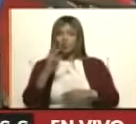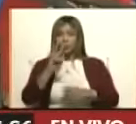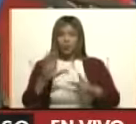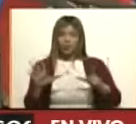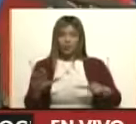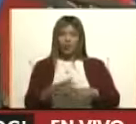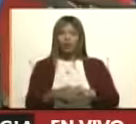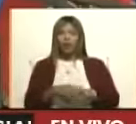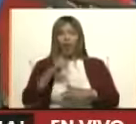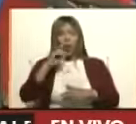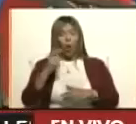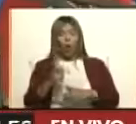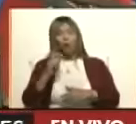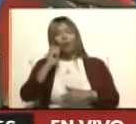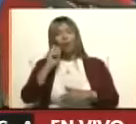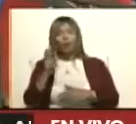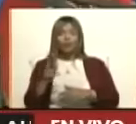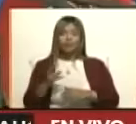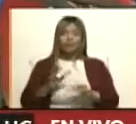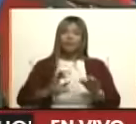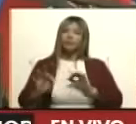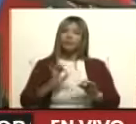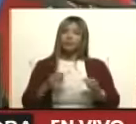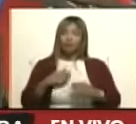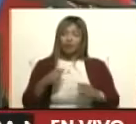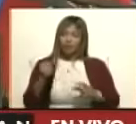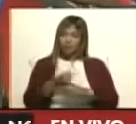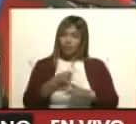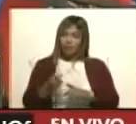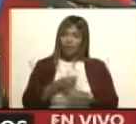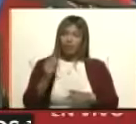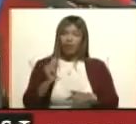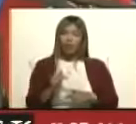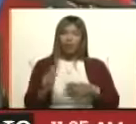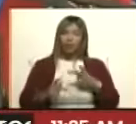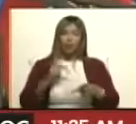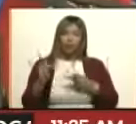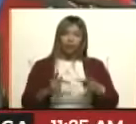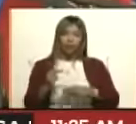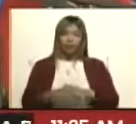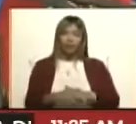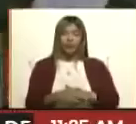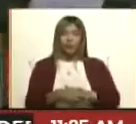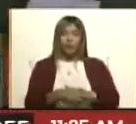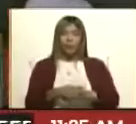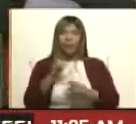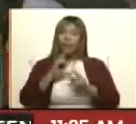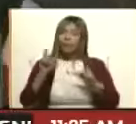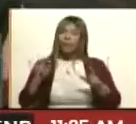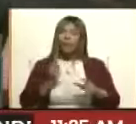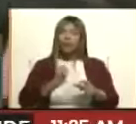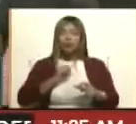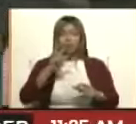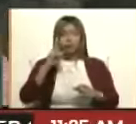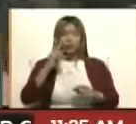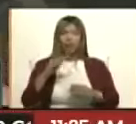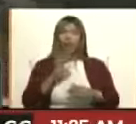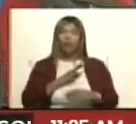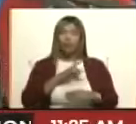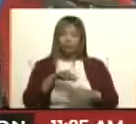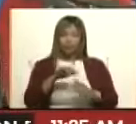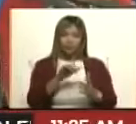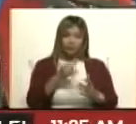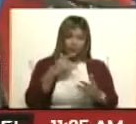139.227 hombres y mujeres preparados para defender este proceso y para orientar a cualquiera que tenga duda en el propio